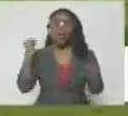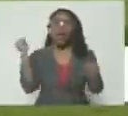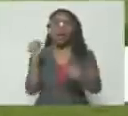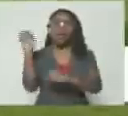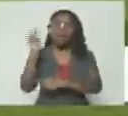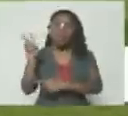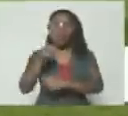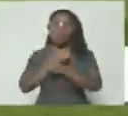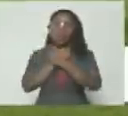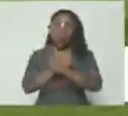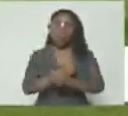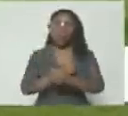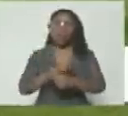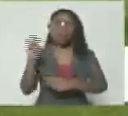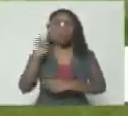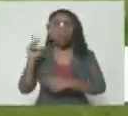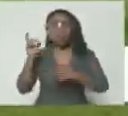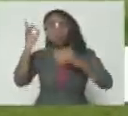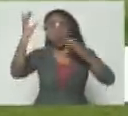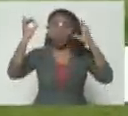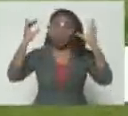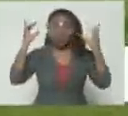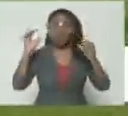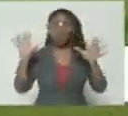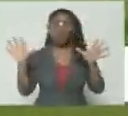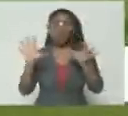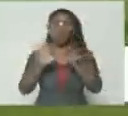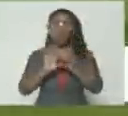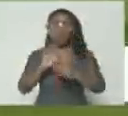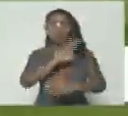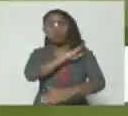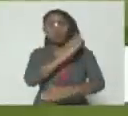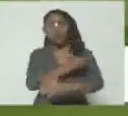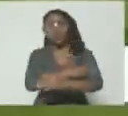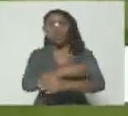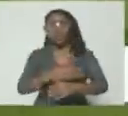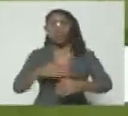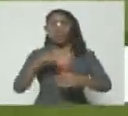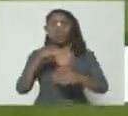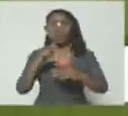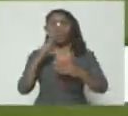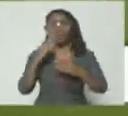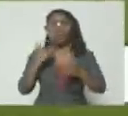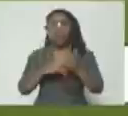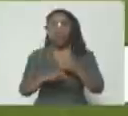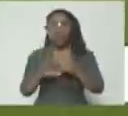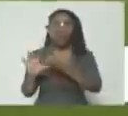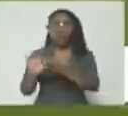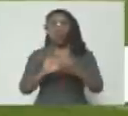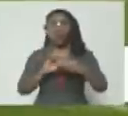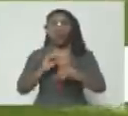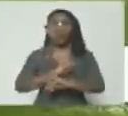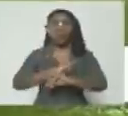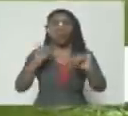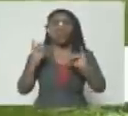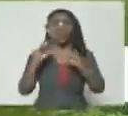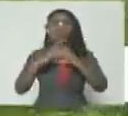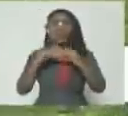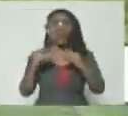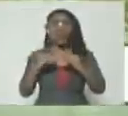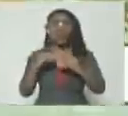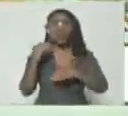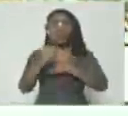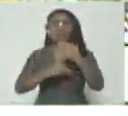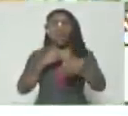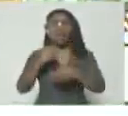a la Venezuela que crea. Vamos a unir fuerzas, vamos a unir esfuerzos, porque al final todo lo que salga